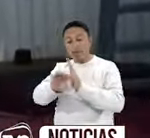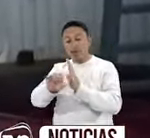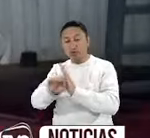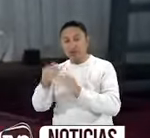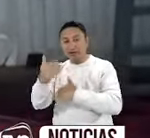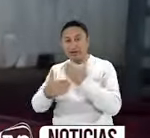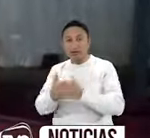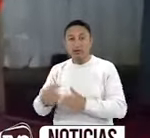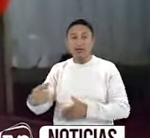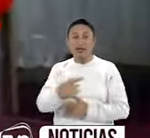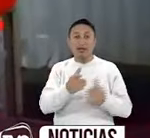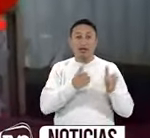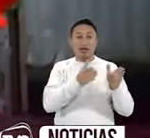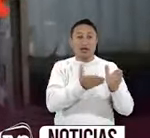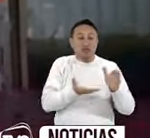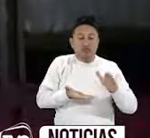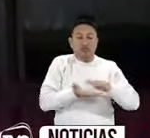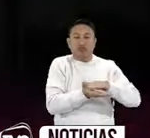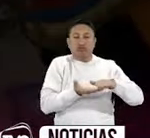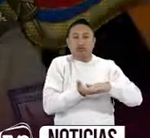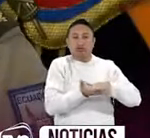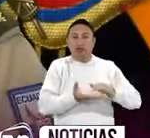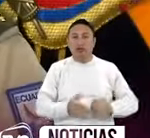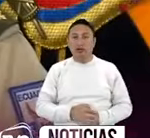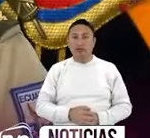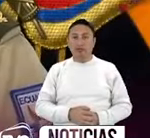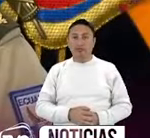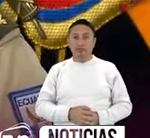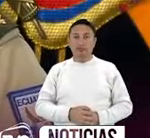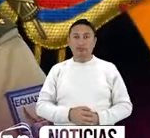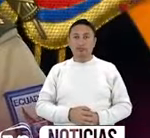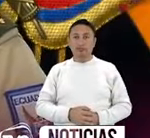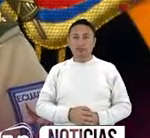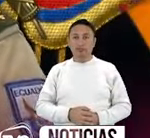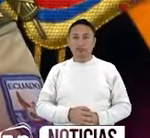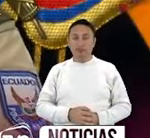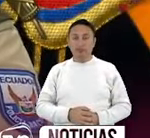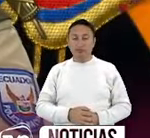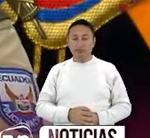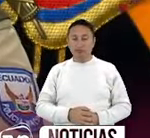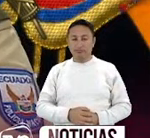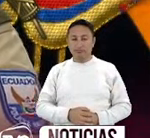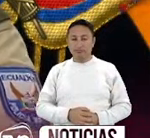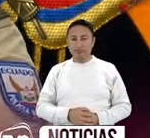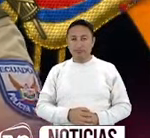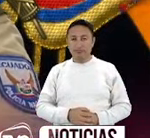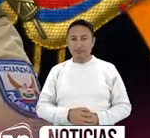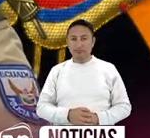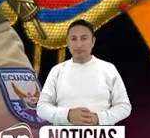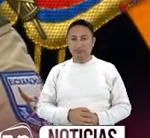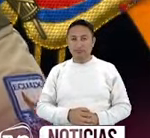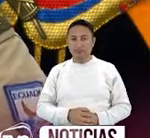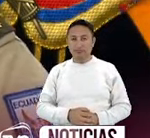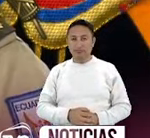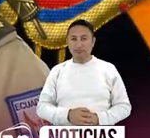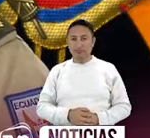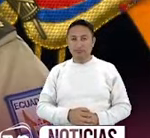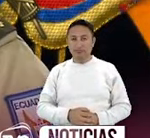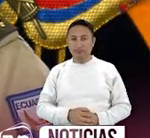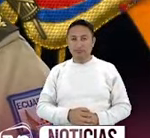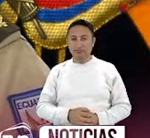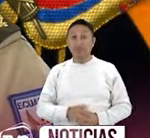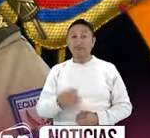contaminación a contenedores. El producto en los cuales ellos combinaban la